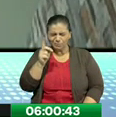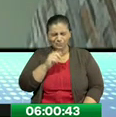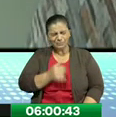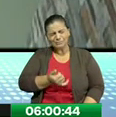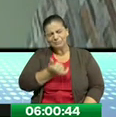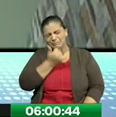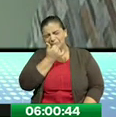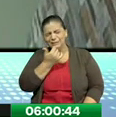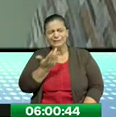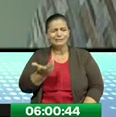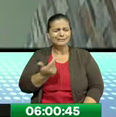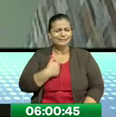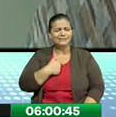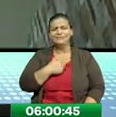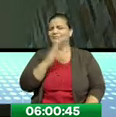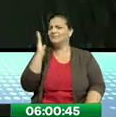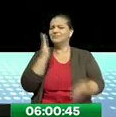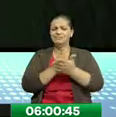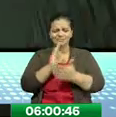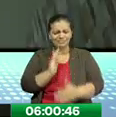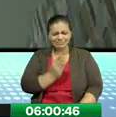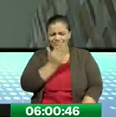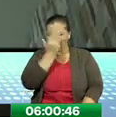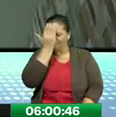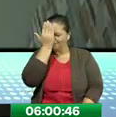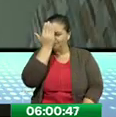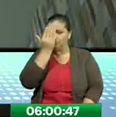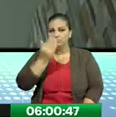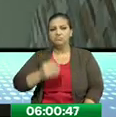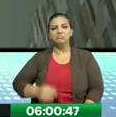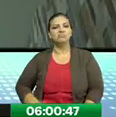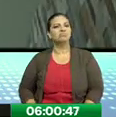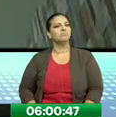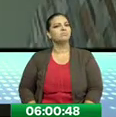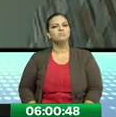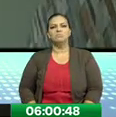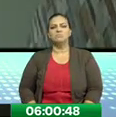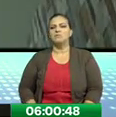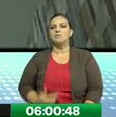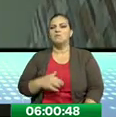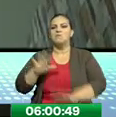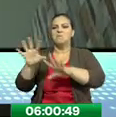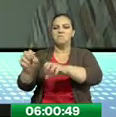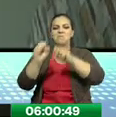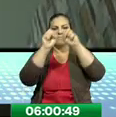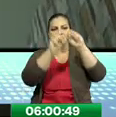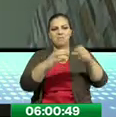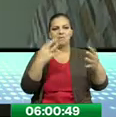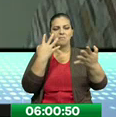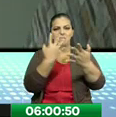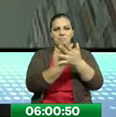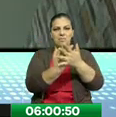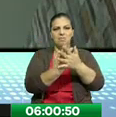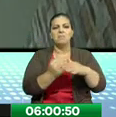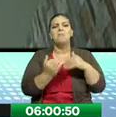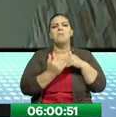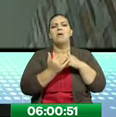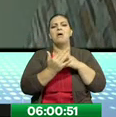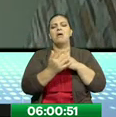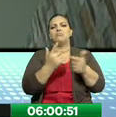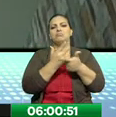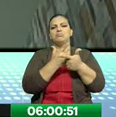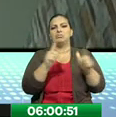un centro carcelario. 23, a ver, vamos por partes. 23 detenciones. Sí, correcto. Y 23 detenciones está en la